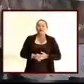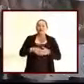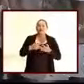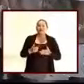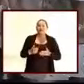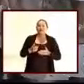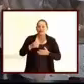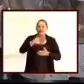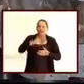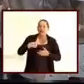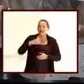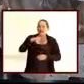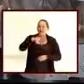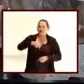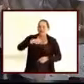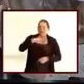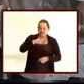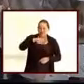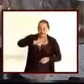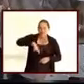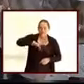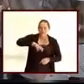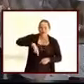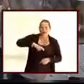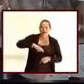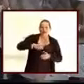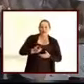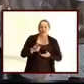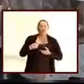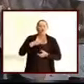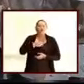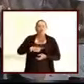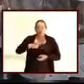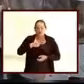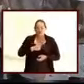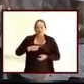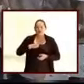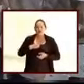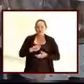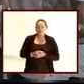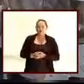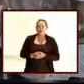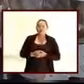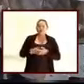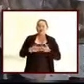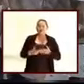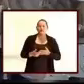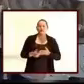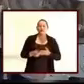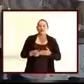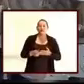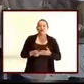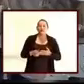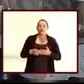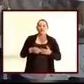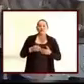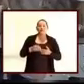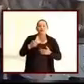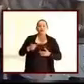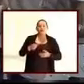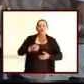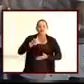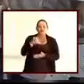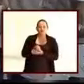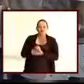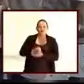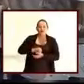he disfrutado esta campaña impresionantemente, de verdad. Soy una persona exigente porque así me educaron. Así